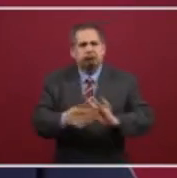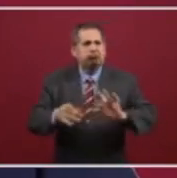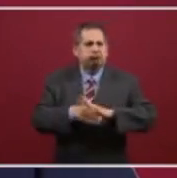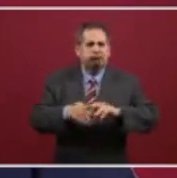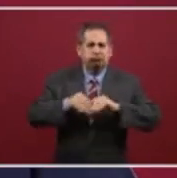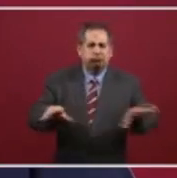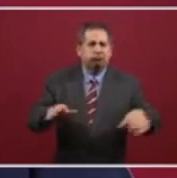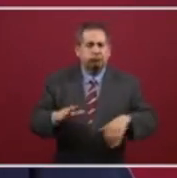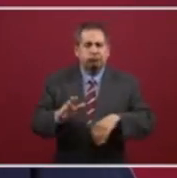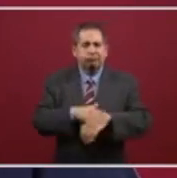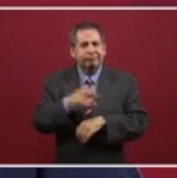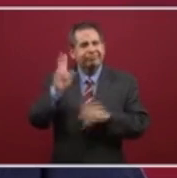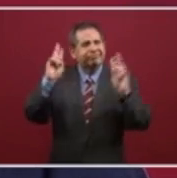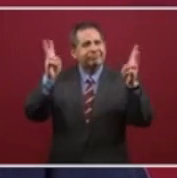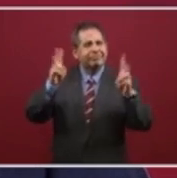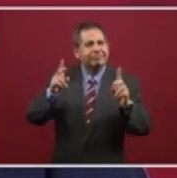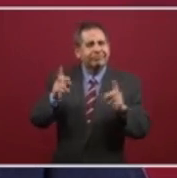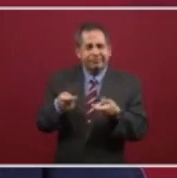guardias blancas,